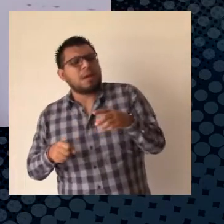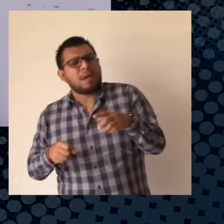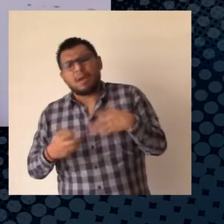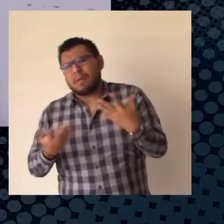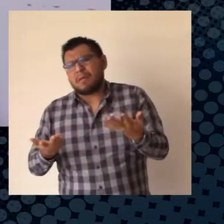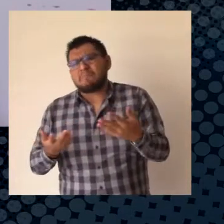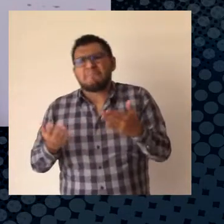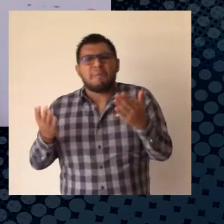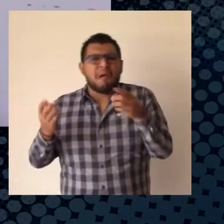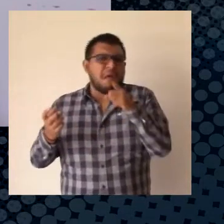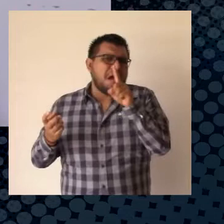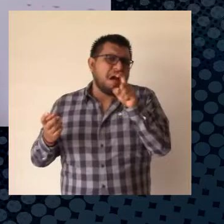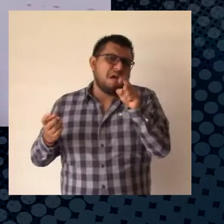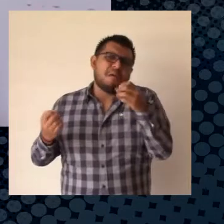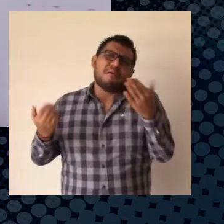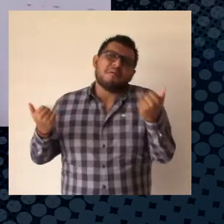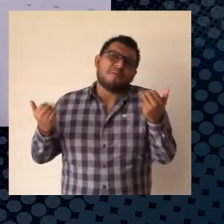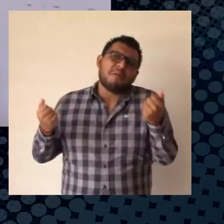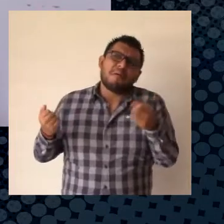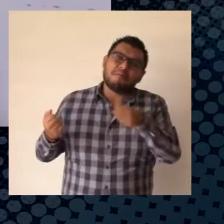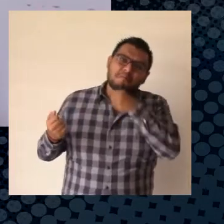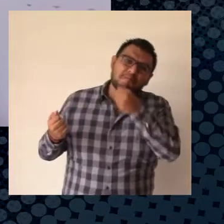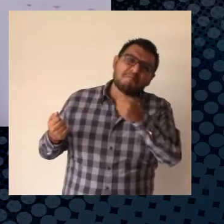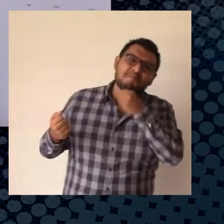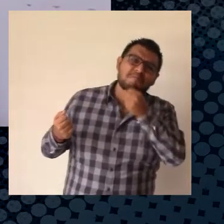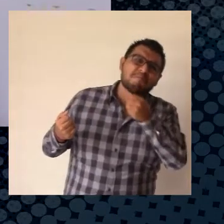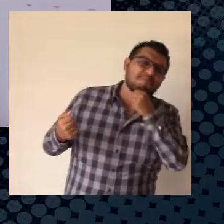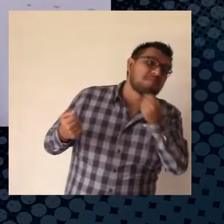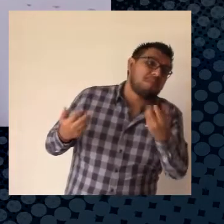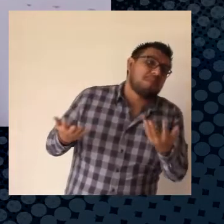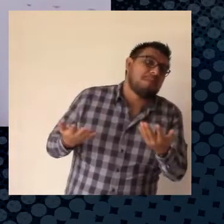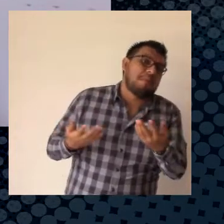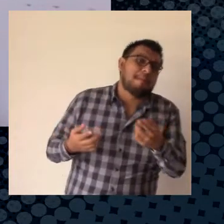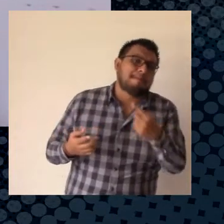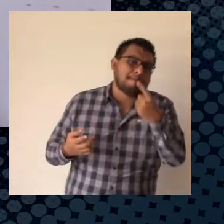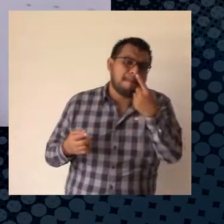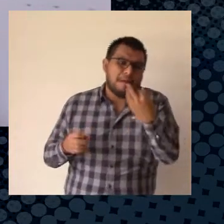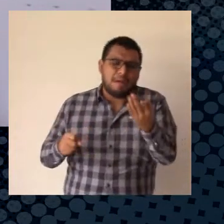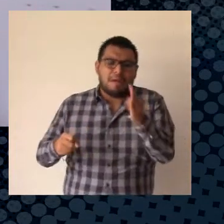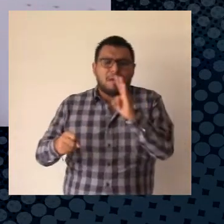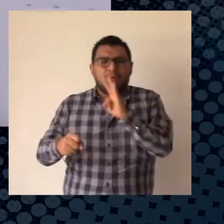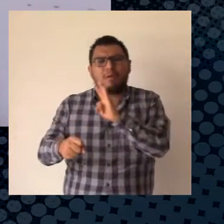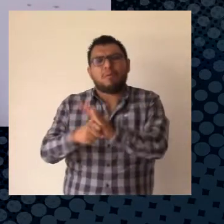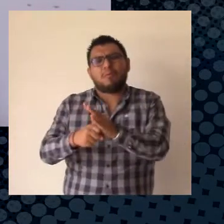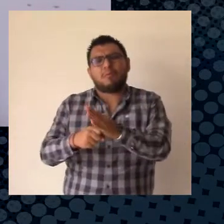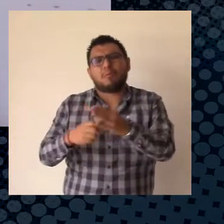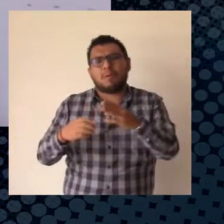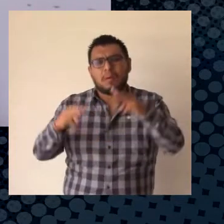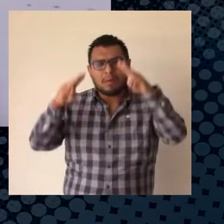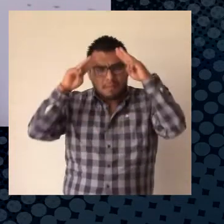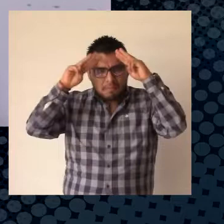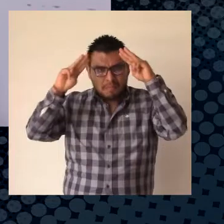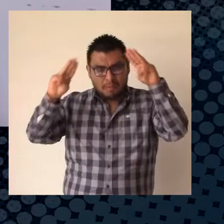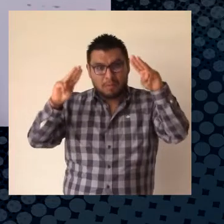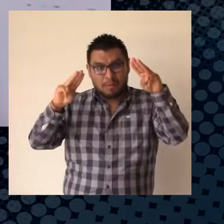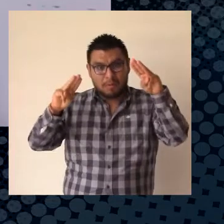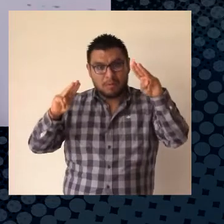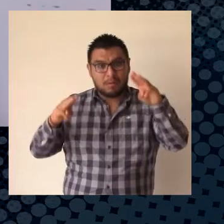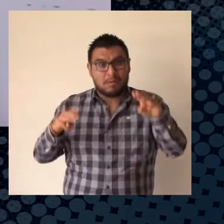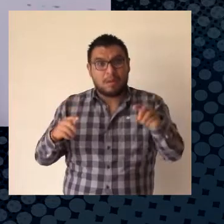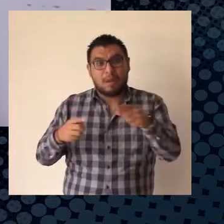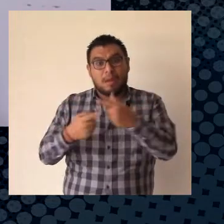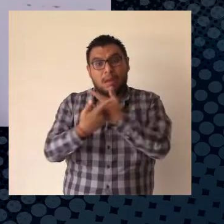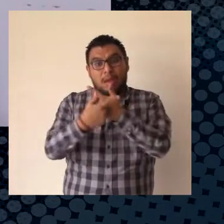no tenemos agua? Ya estaban ya murmurando entre ellos para ir en contra de Moisés. En Éxodo